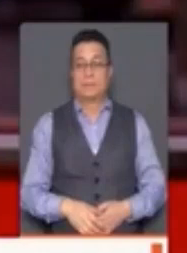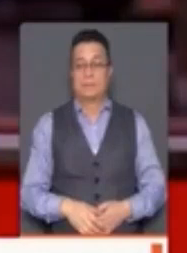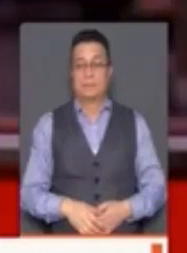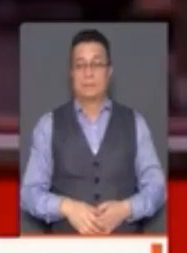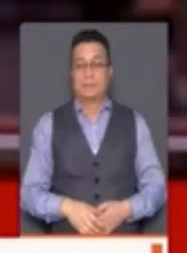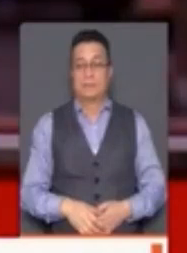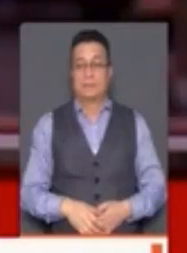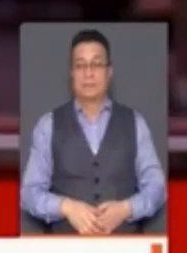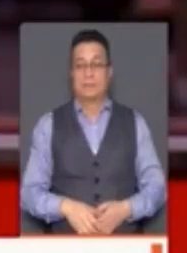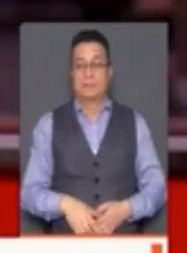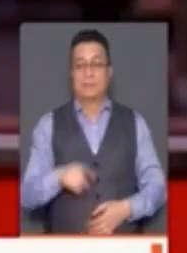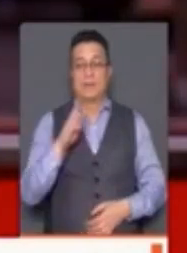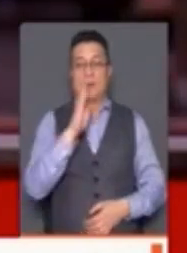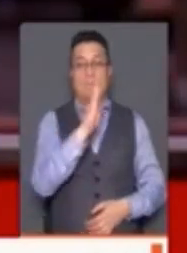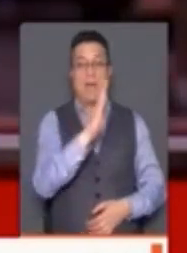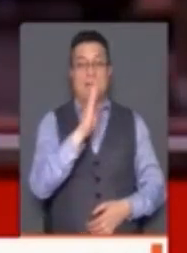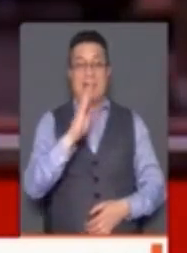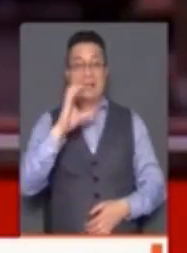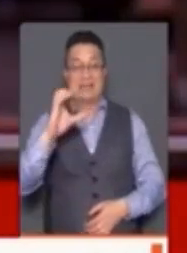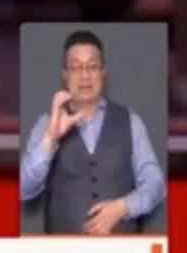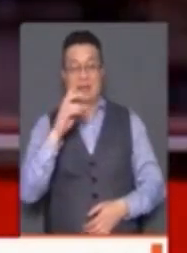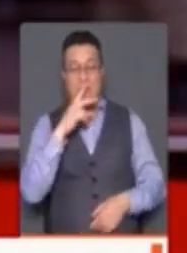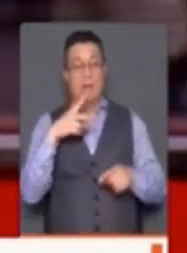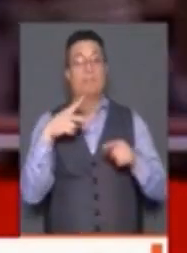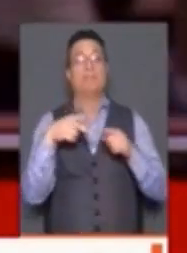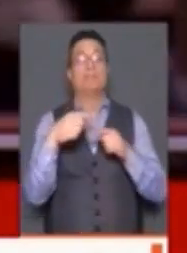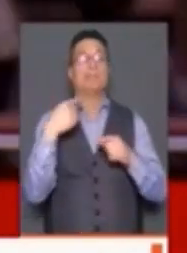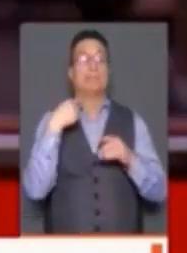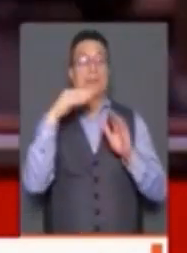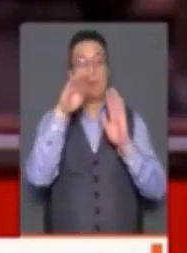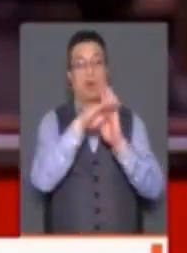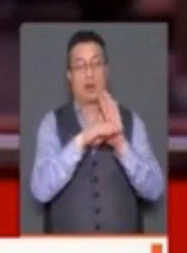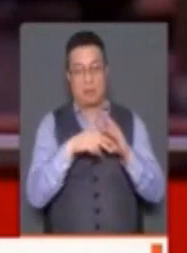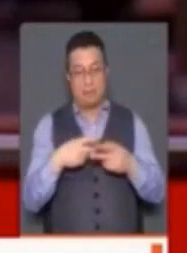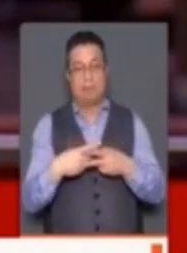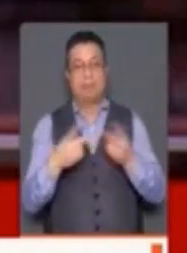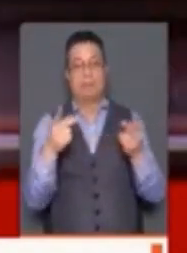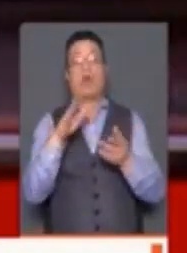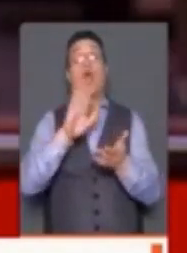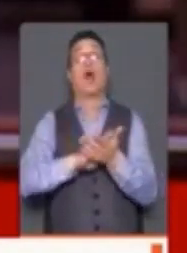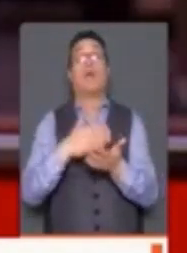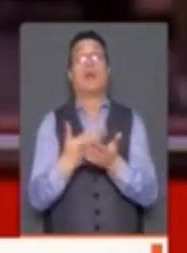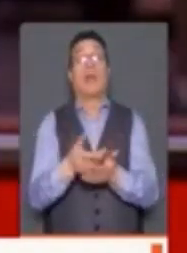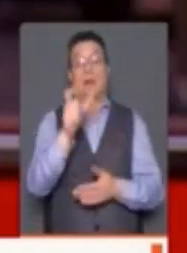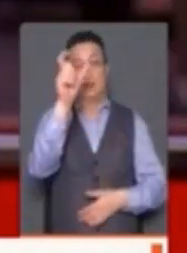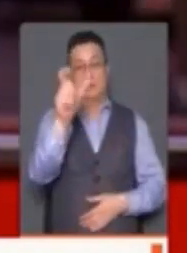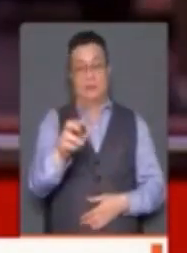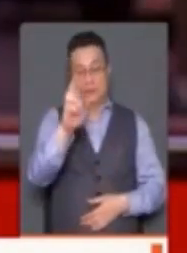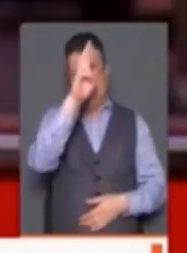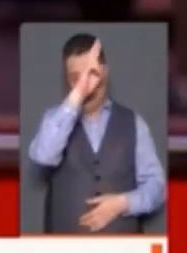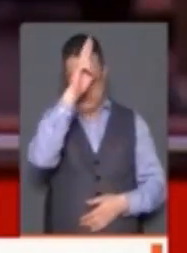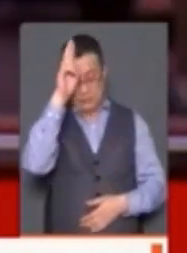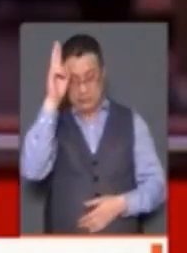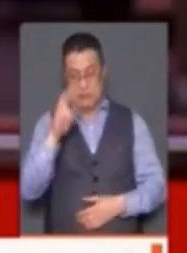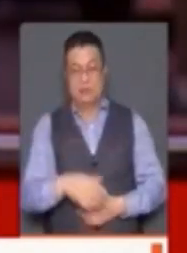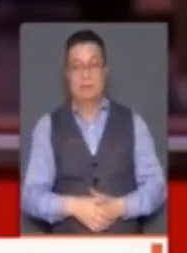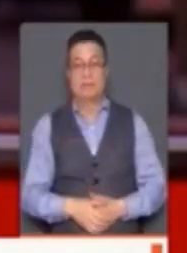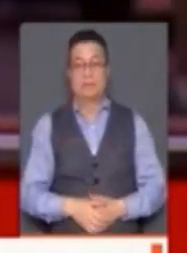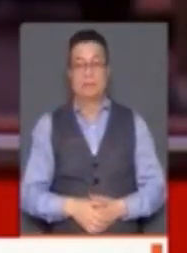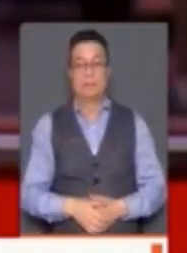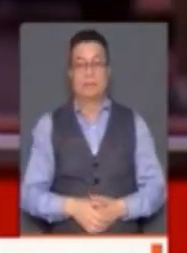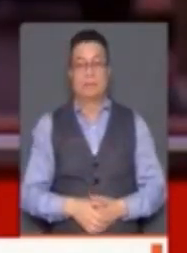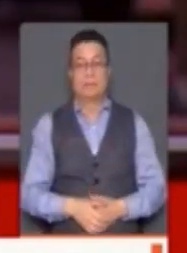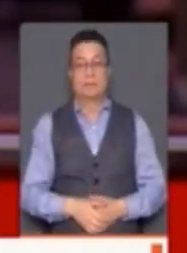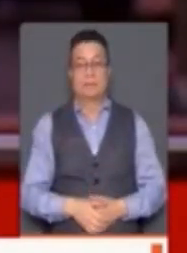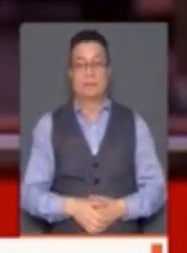La cadena BBC interrumpía su programación para informar el estado de la reina. And that immediate family members